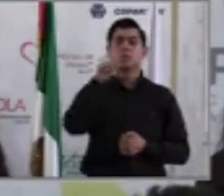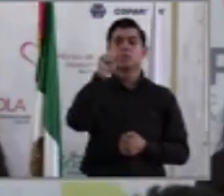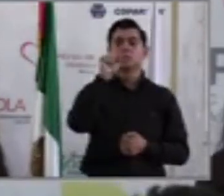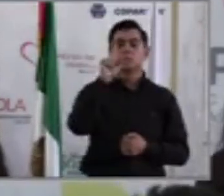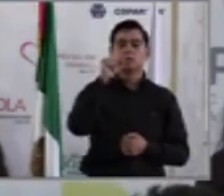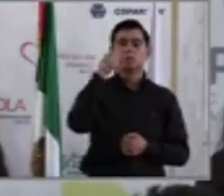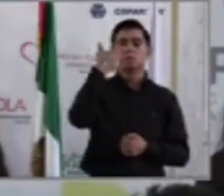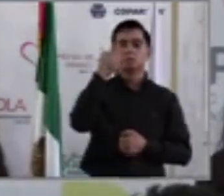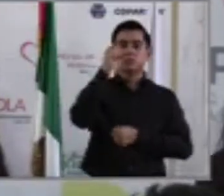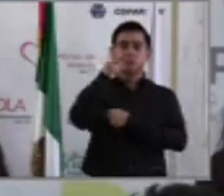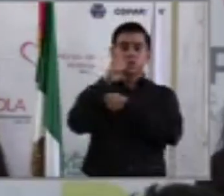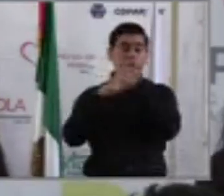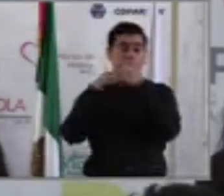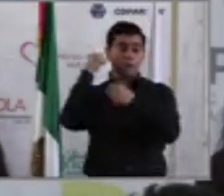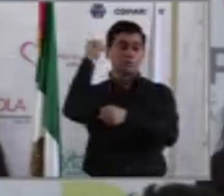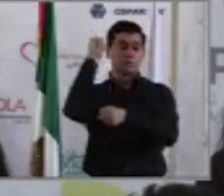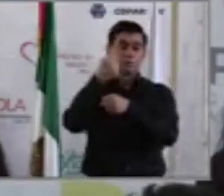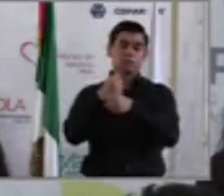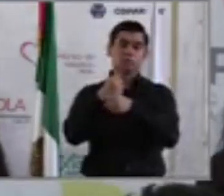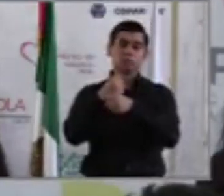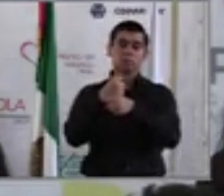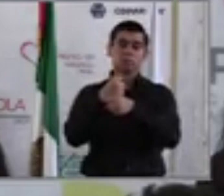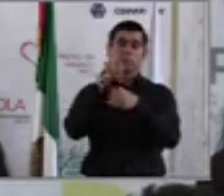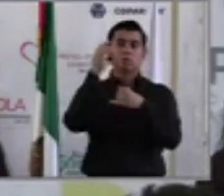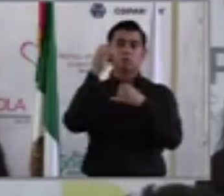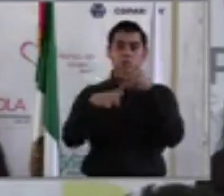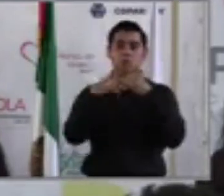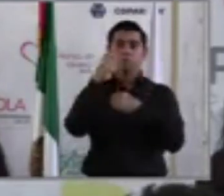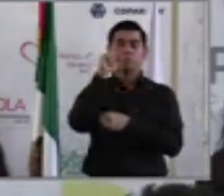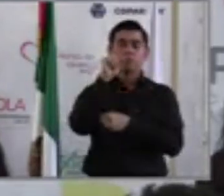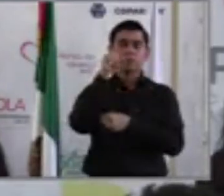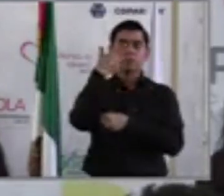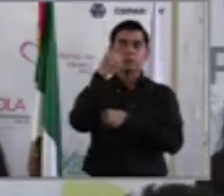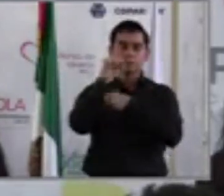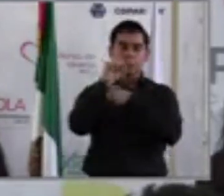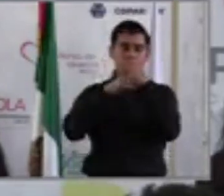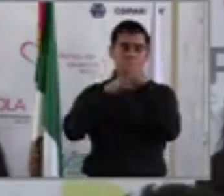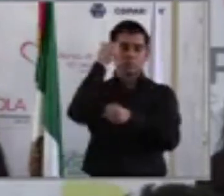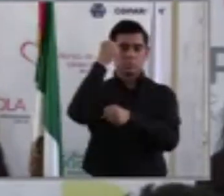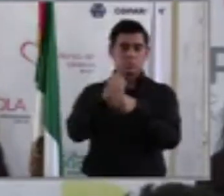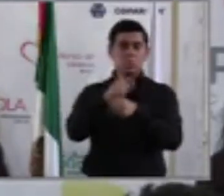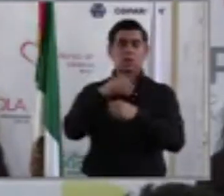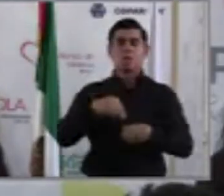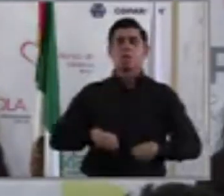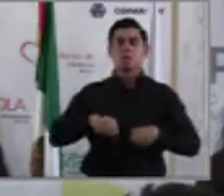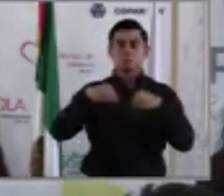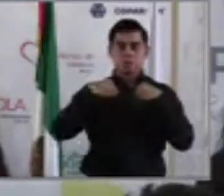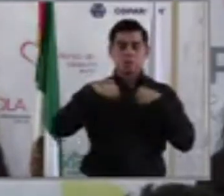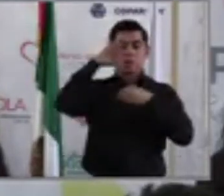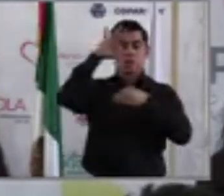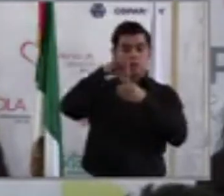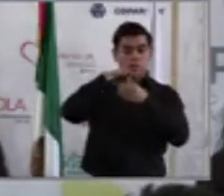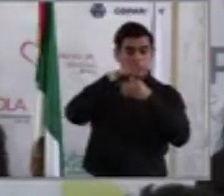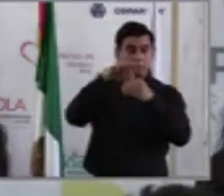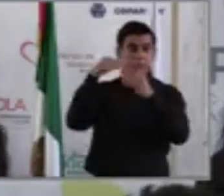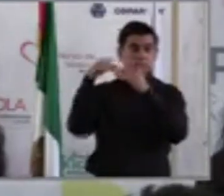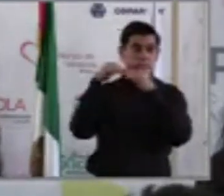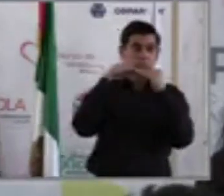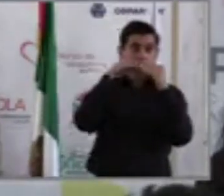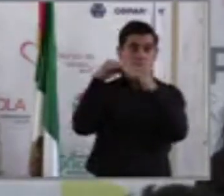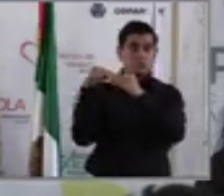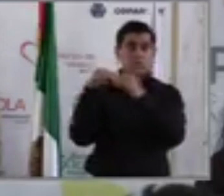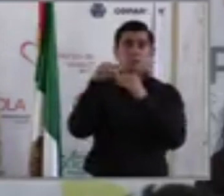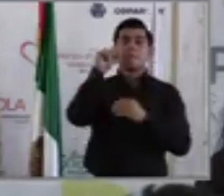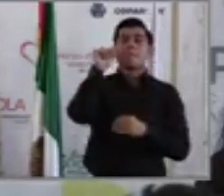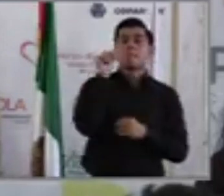años, los últimos 27 años desde que hay vida democrática en esta ciudad, donde el